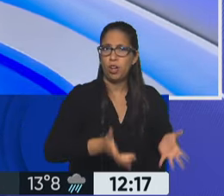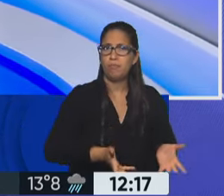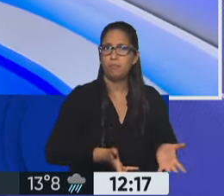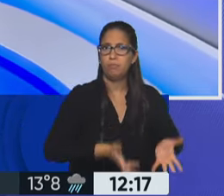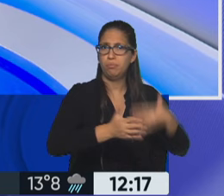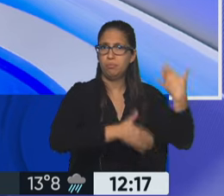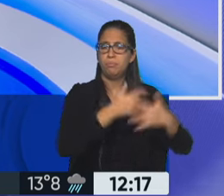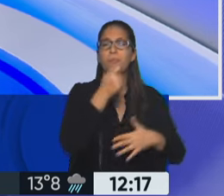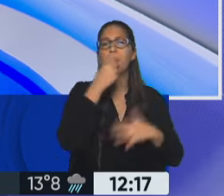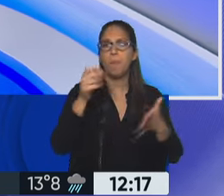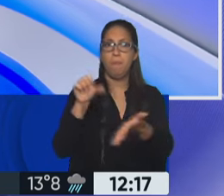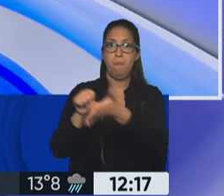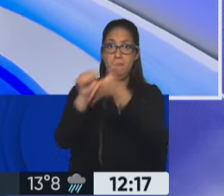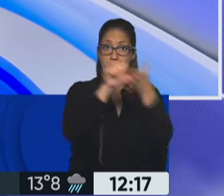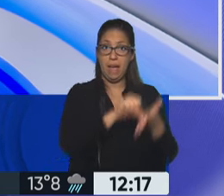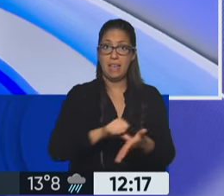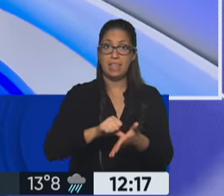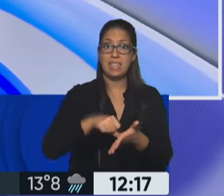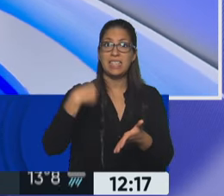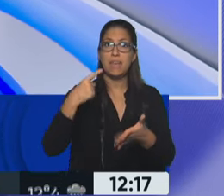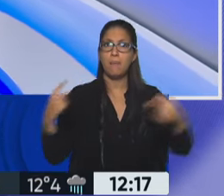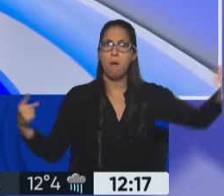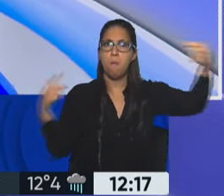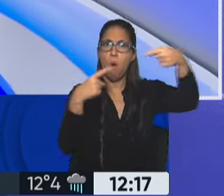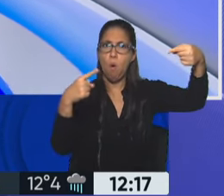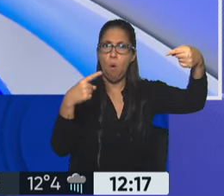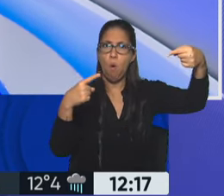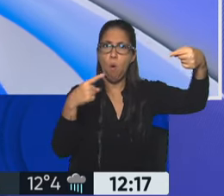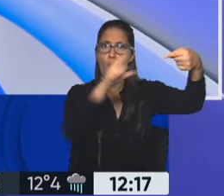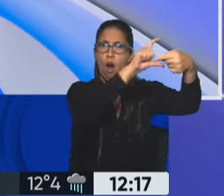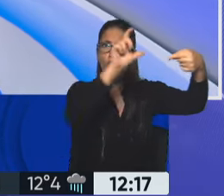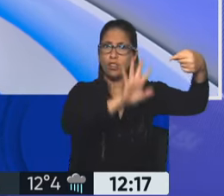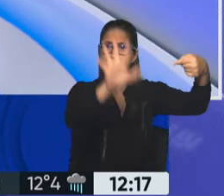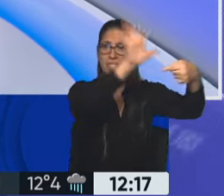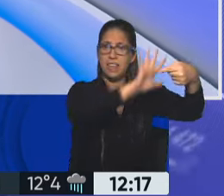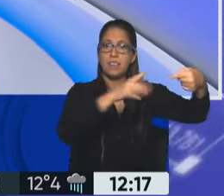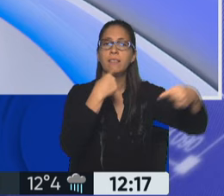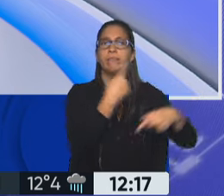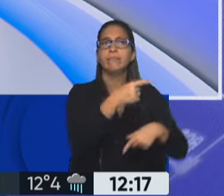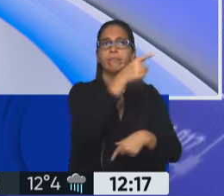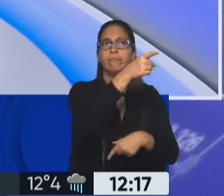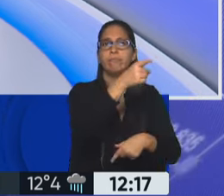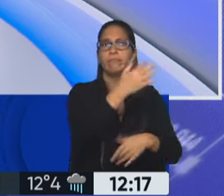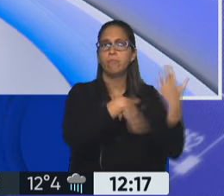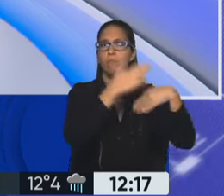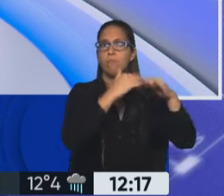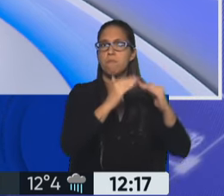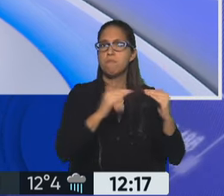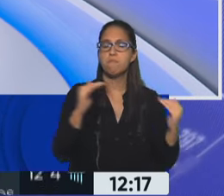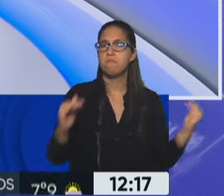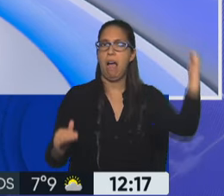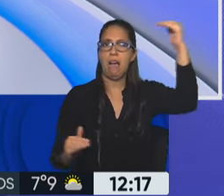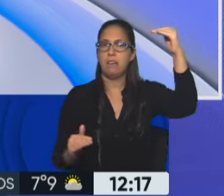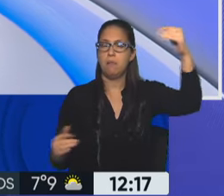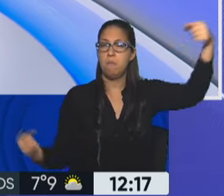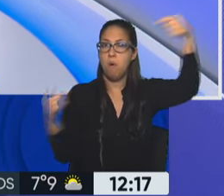pocas palabras los países que se enfrentan a occidente tienen ideas de que y que el occidente superó hace mucho tiempo o sea A eso